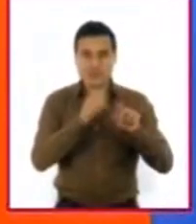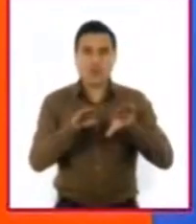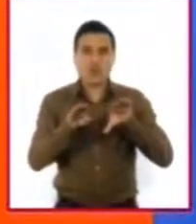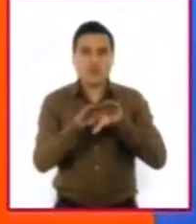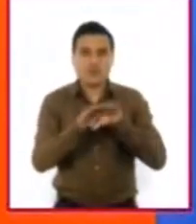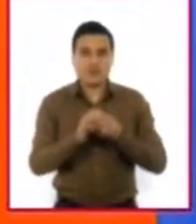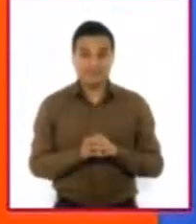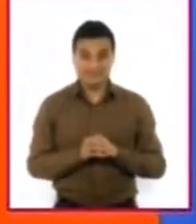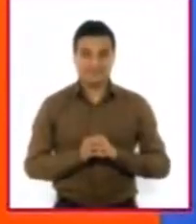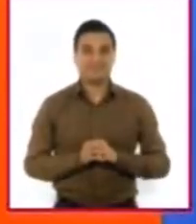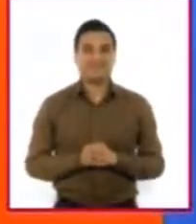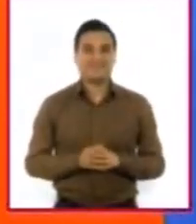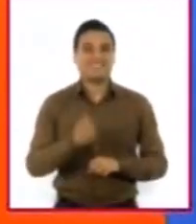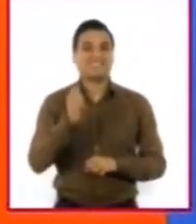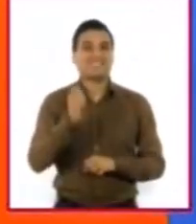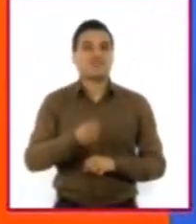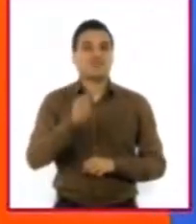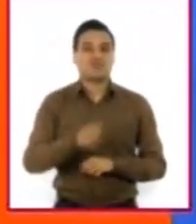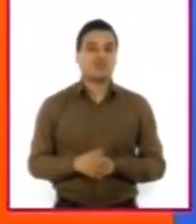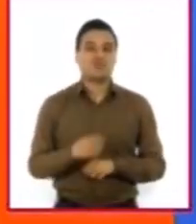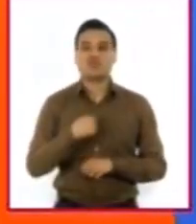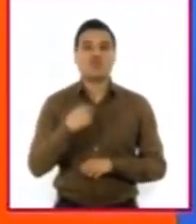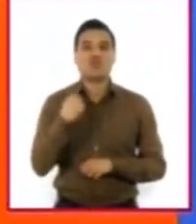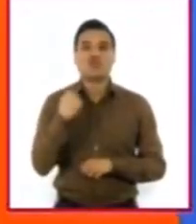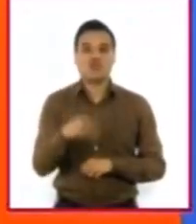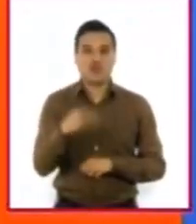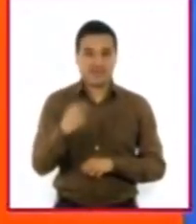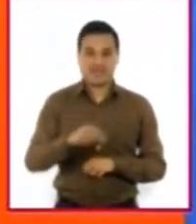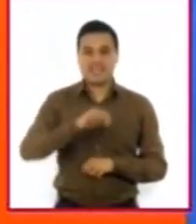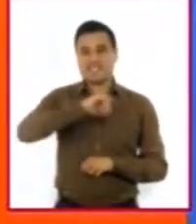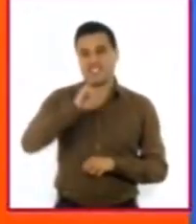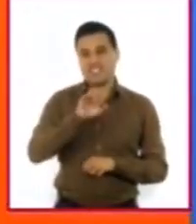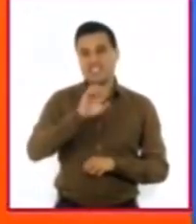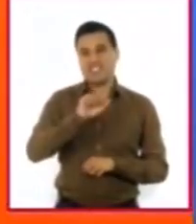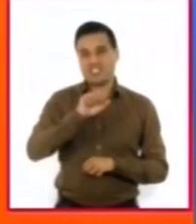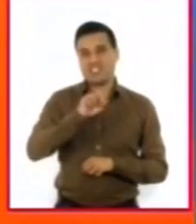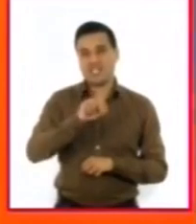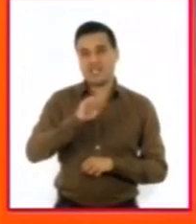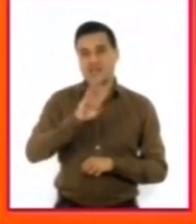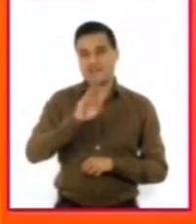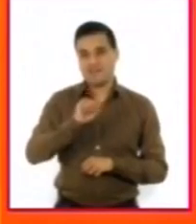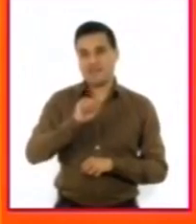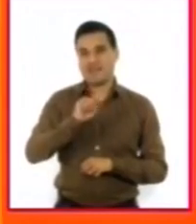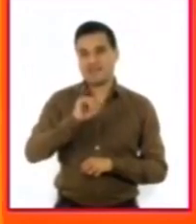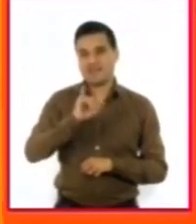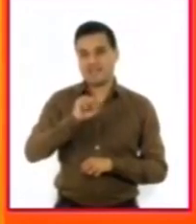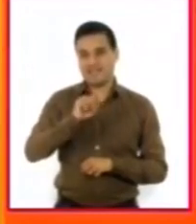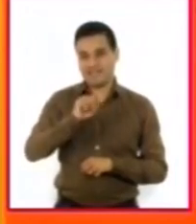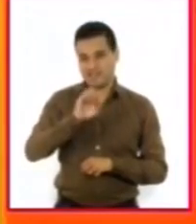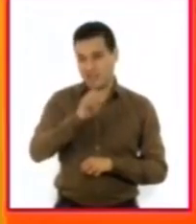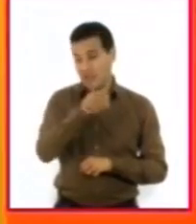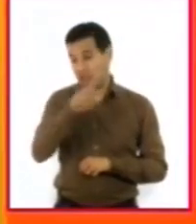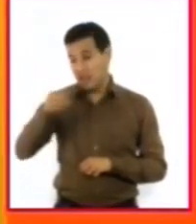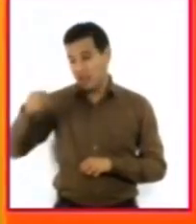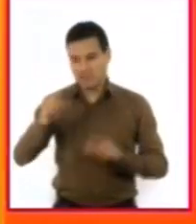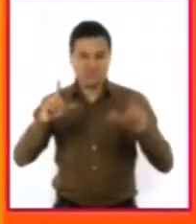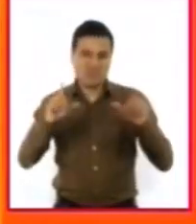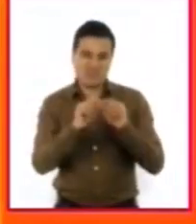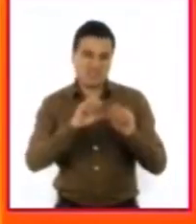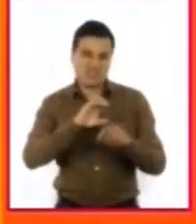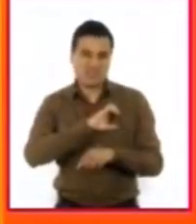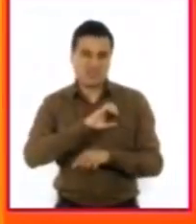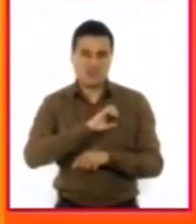Saludos, apreciables jóvenes. Mi nombre completo es Jean-Baptiste Pierre-Antoine de Monnet Chevalier de Lamarck, pero puedes llamarme